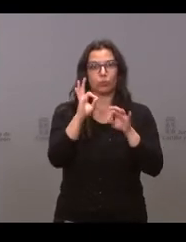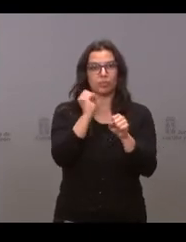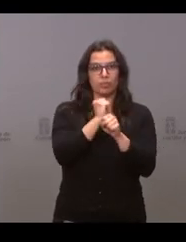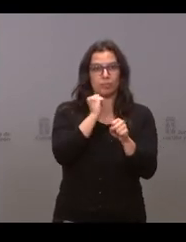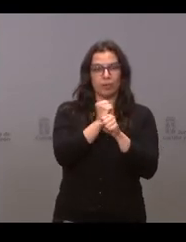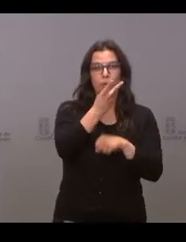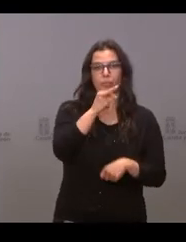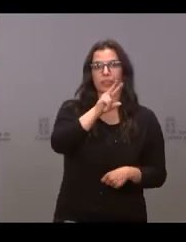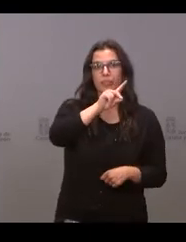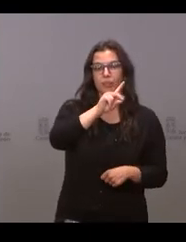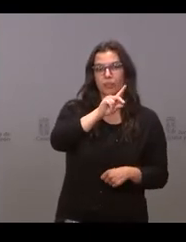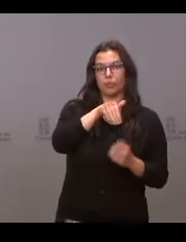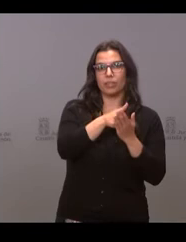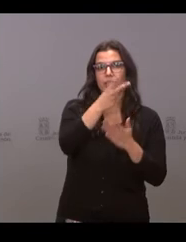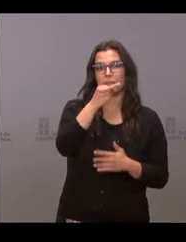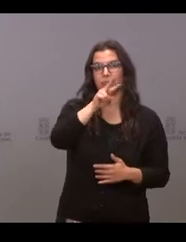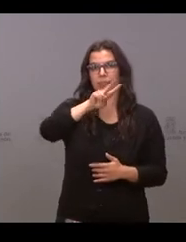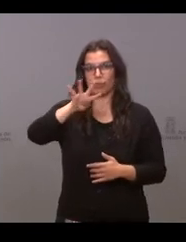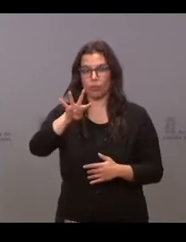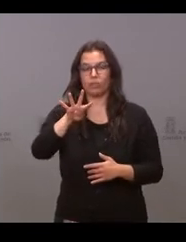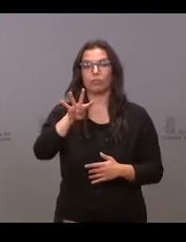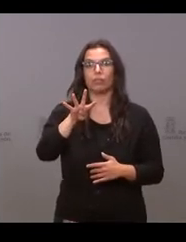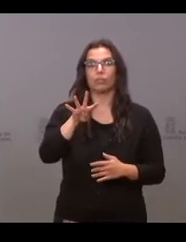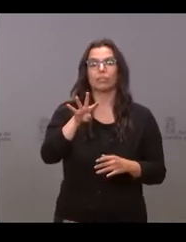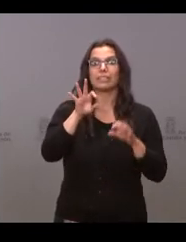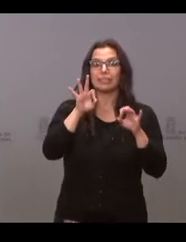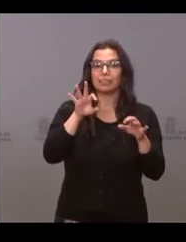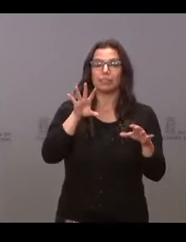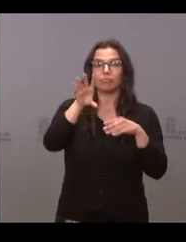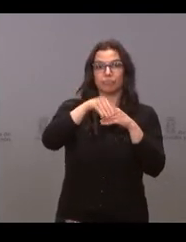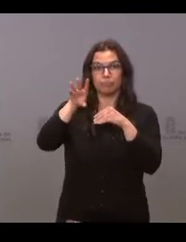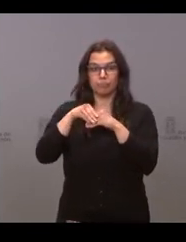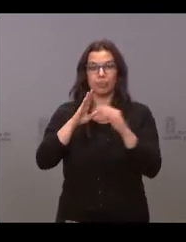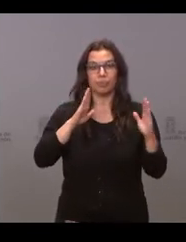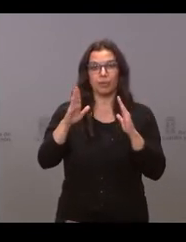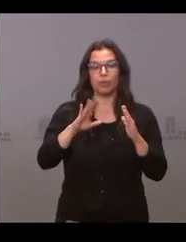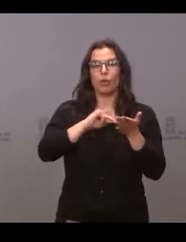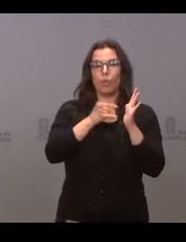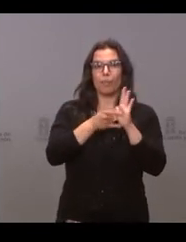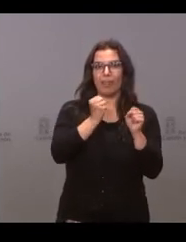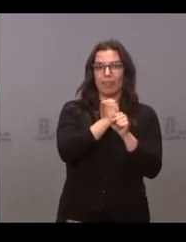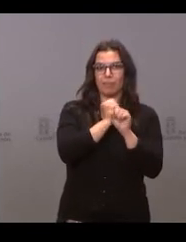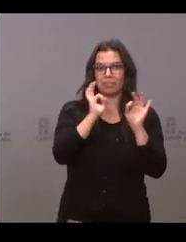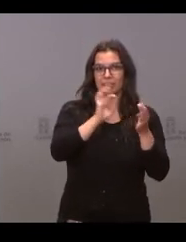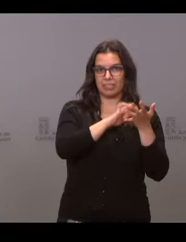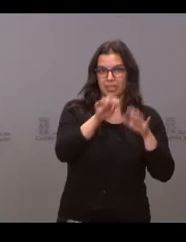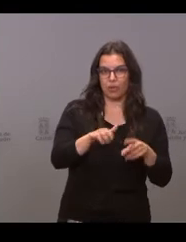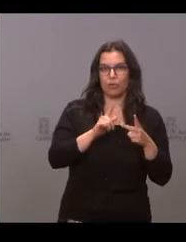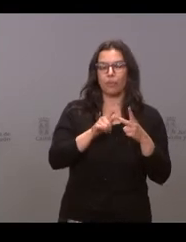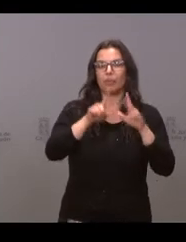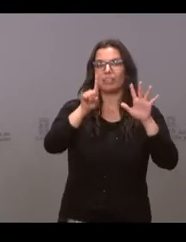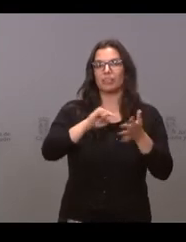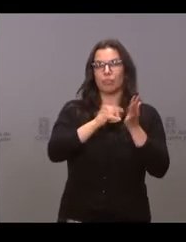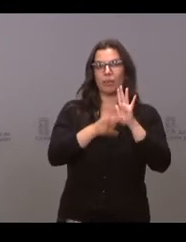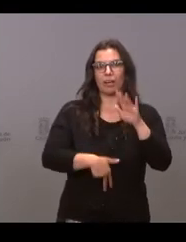2021 2024 que comprende como anejos para dicho periodo el plan de empleo de castilla y león' el sexto plan